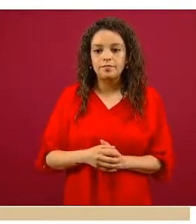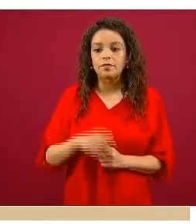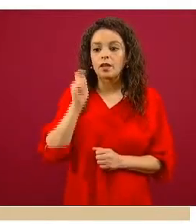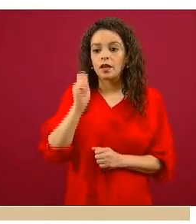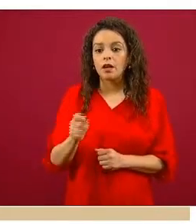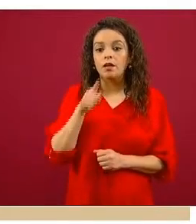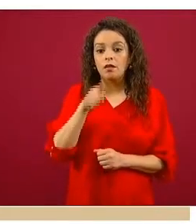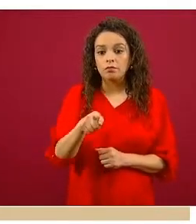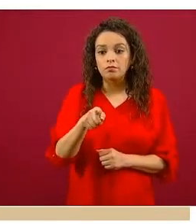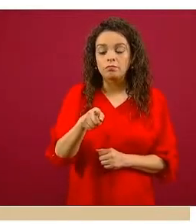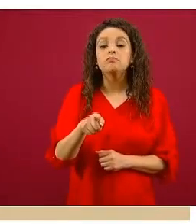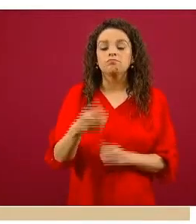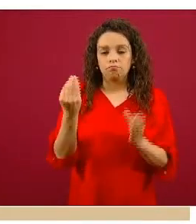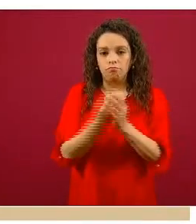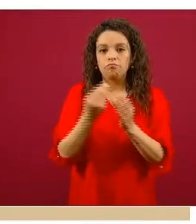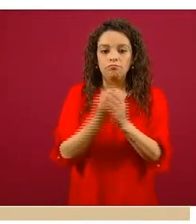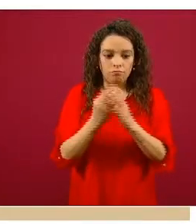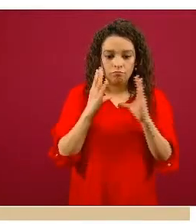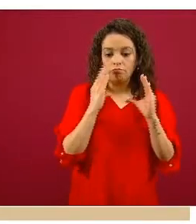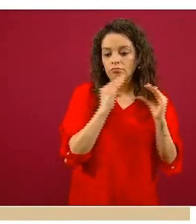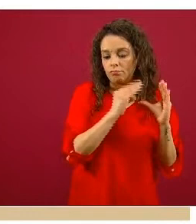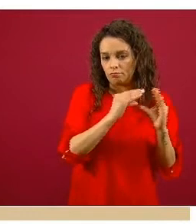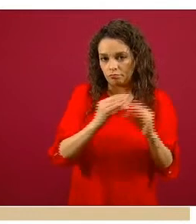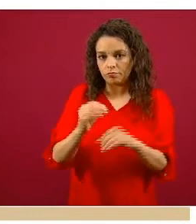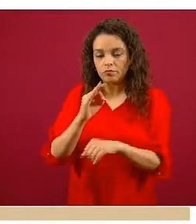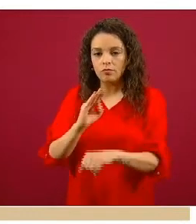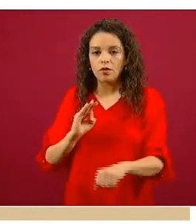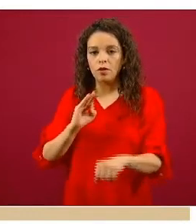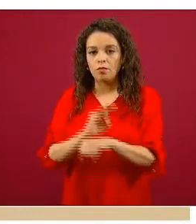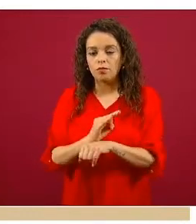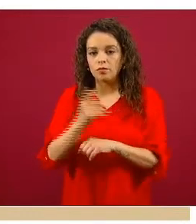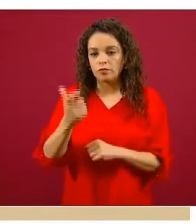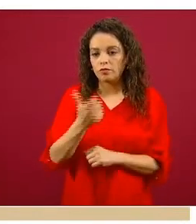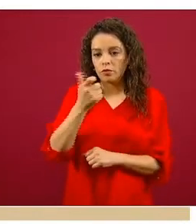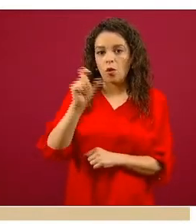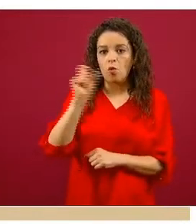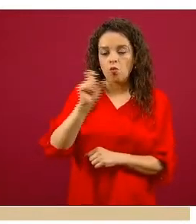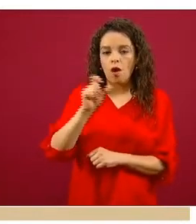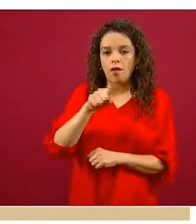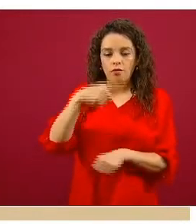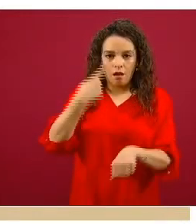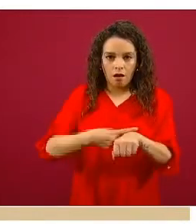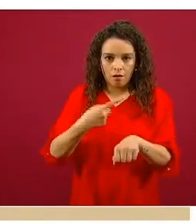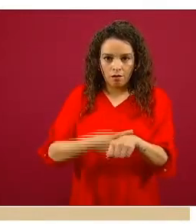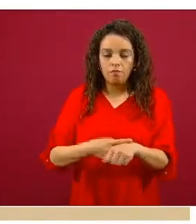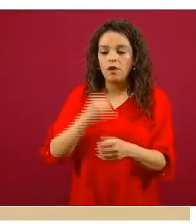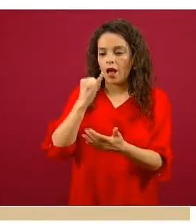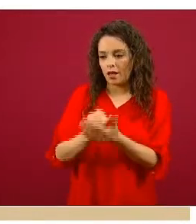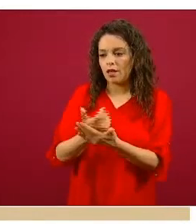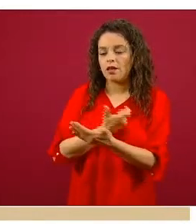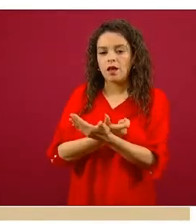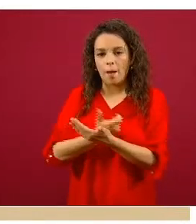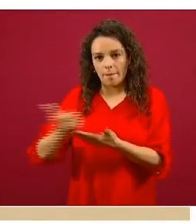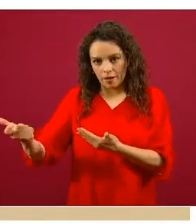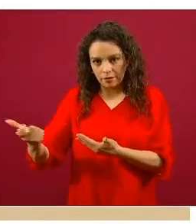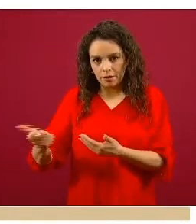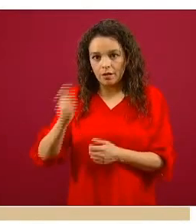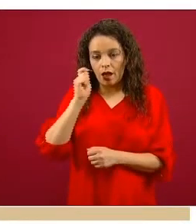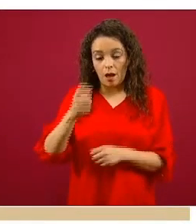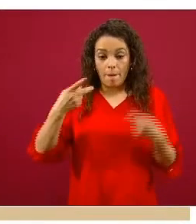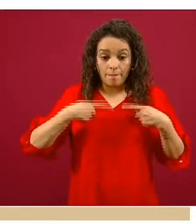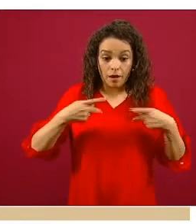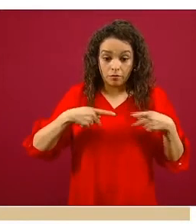nuestra plataforma de capacitación. Protección económica durante la enfermedad, son las incapacidades temporales para el trabajo que reciben